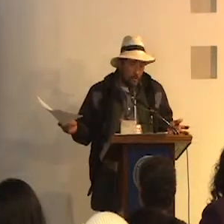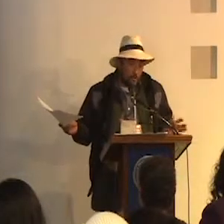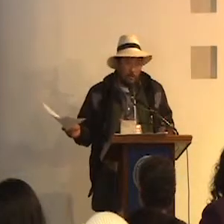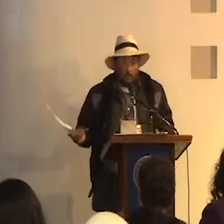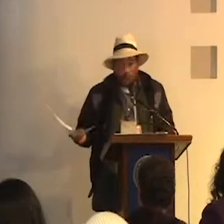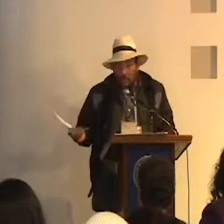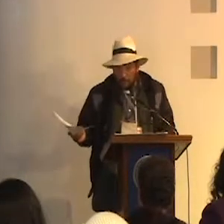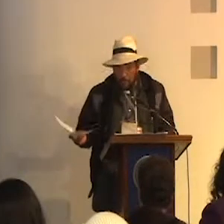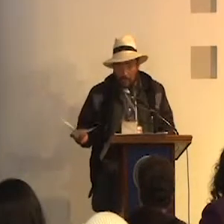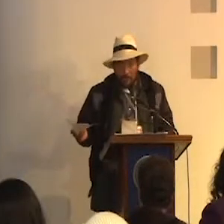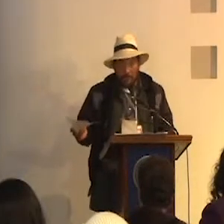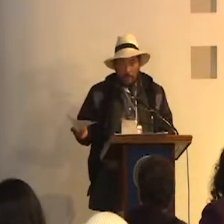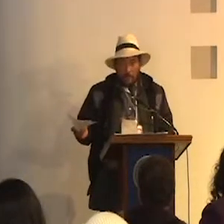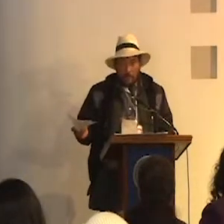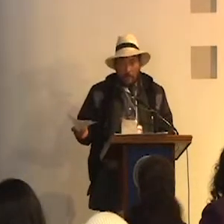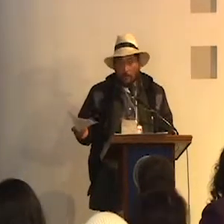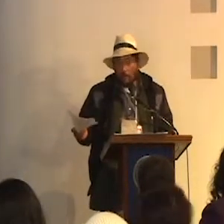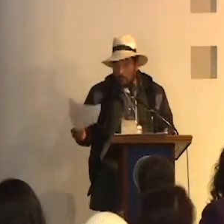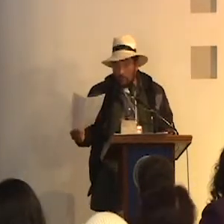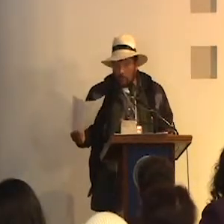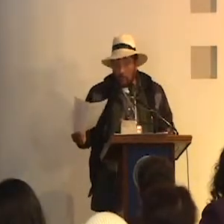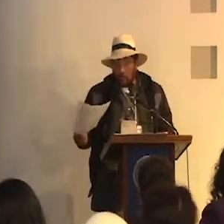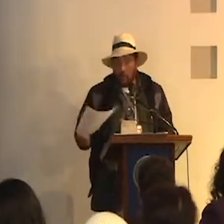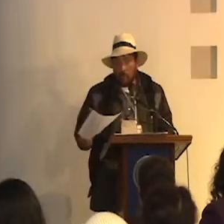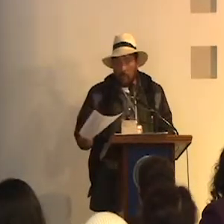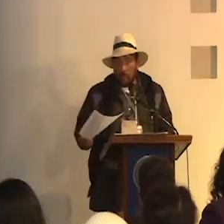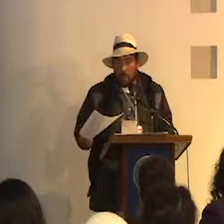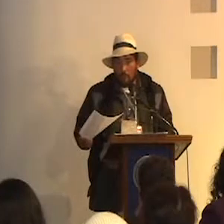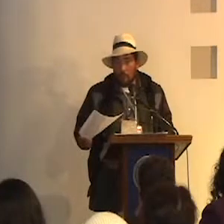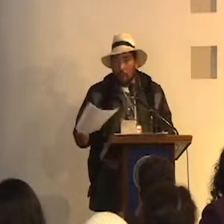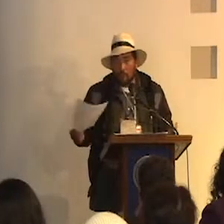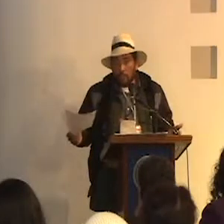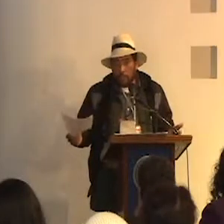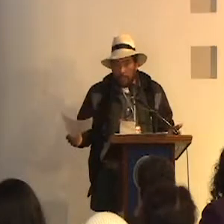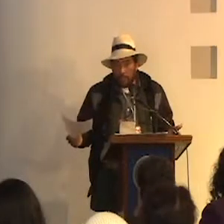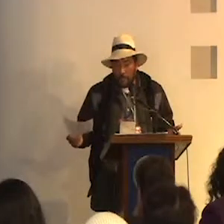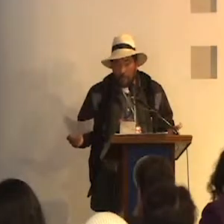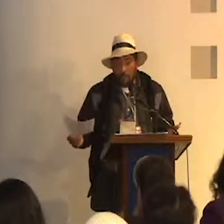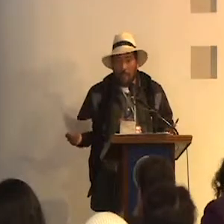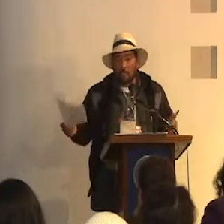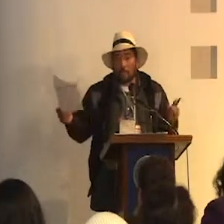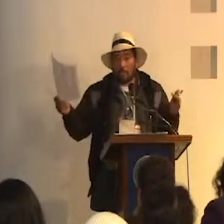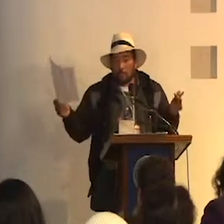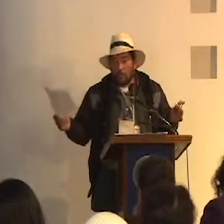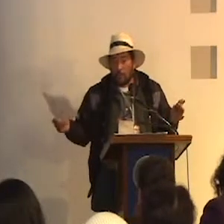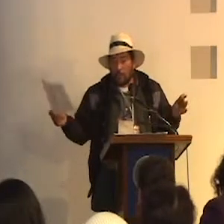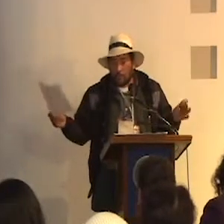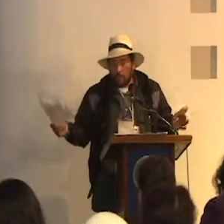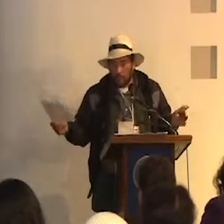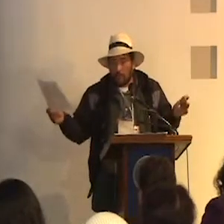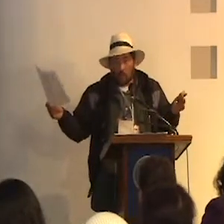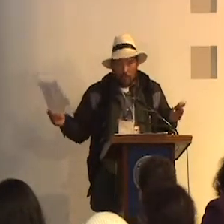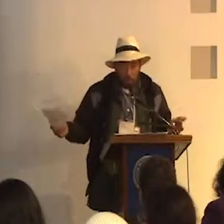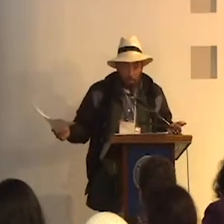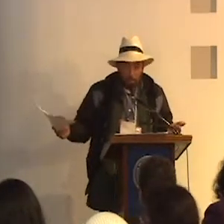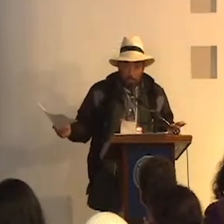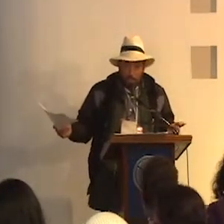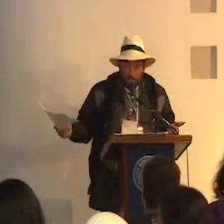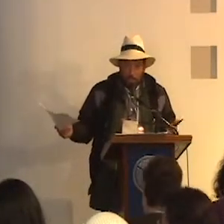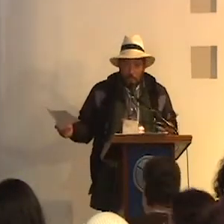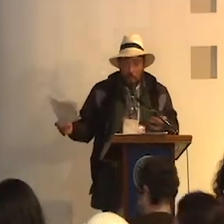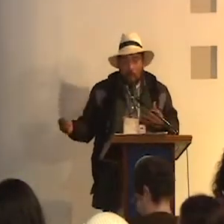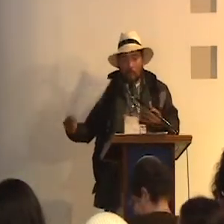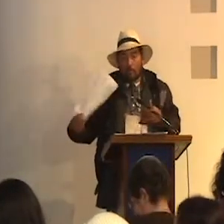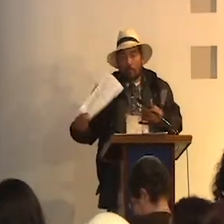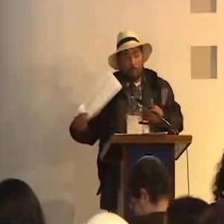burro, si usted persigue un burro, le das pata. Entonces eso somos en Colombia, porque no tenemos la preparación suficiente, porque el gobierno no le conviene que nosotros